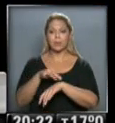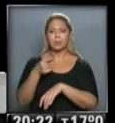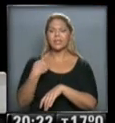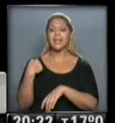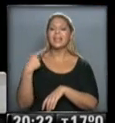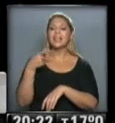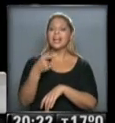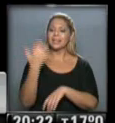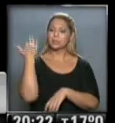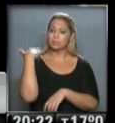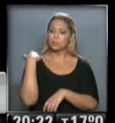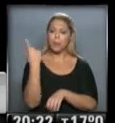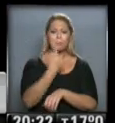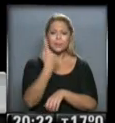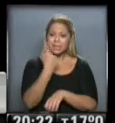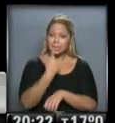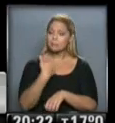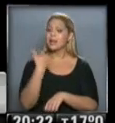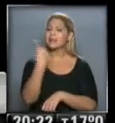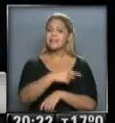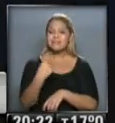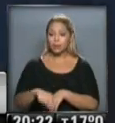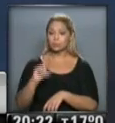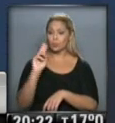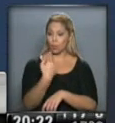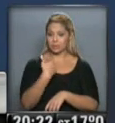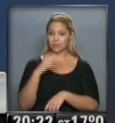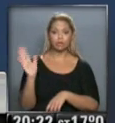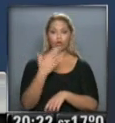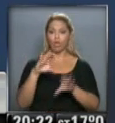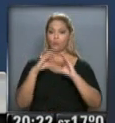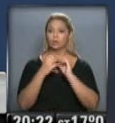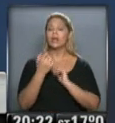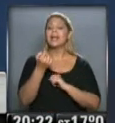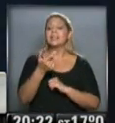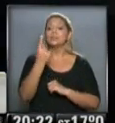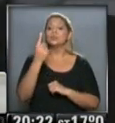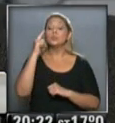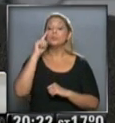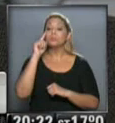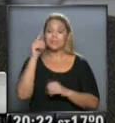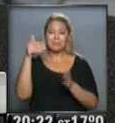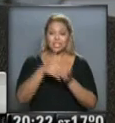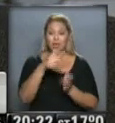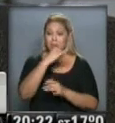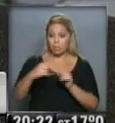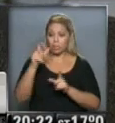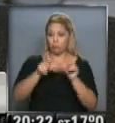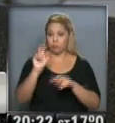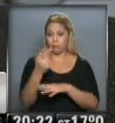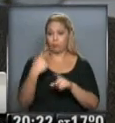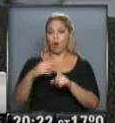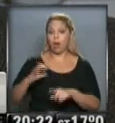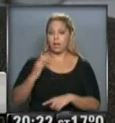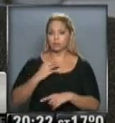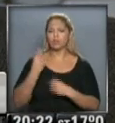es la principal causa de muerte por cáncer en todo el mundo, con cerca de 1,5 millones de muertes anuales. La vacuna se administra, hay un periodo de